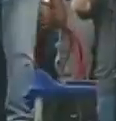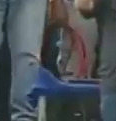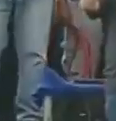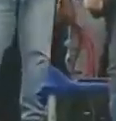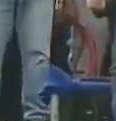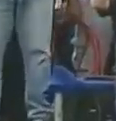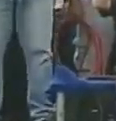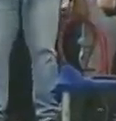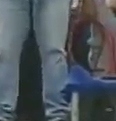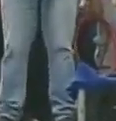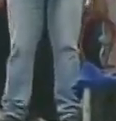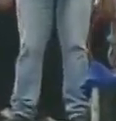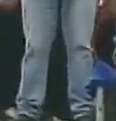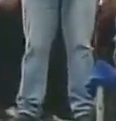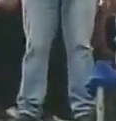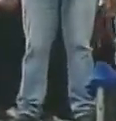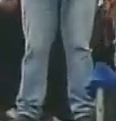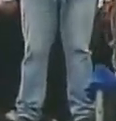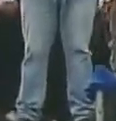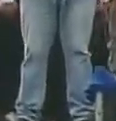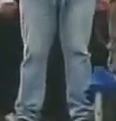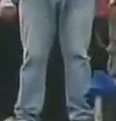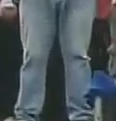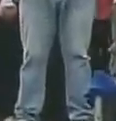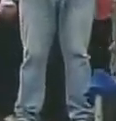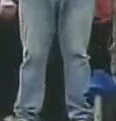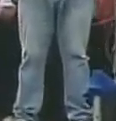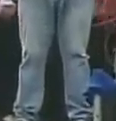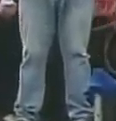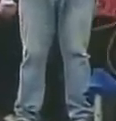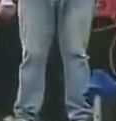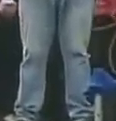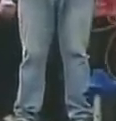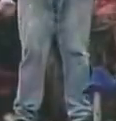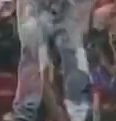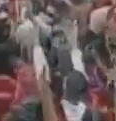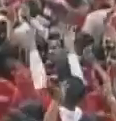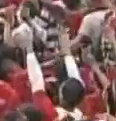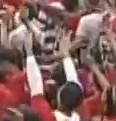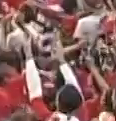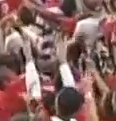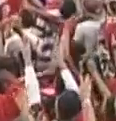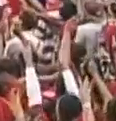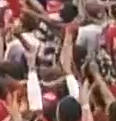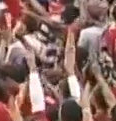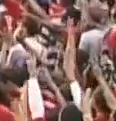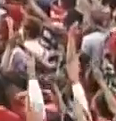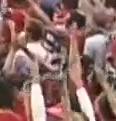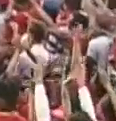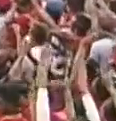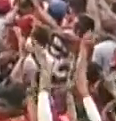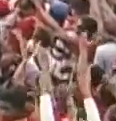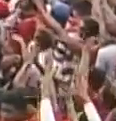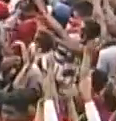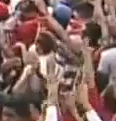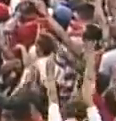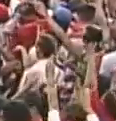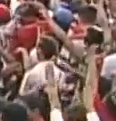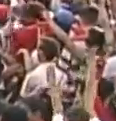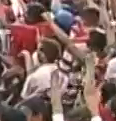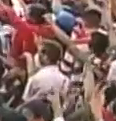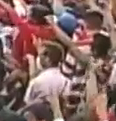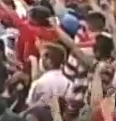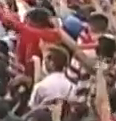pero quiero llevar menos bendiciones del pueblo de yaracuy para llevar fuerza a través